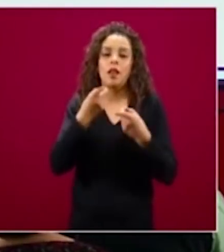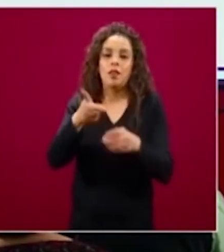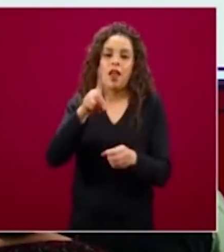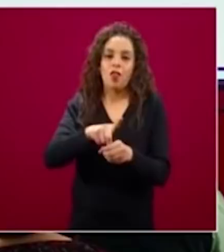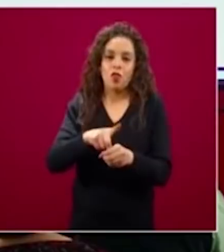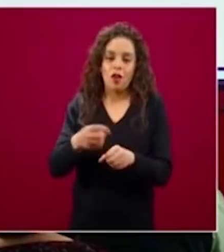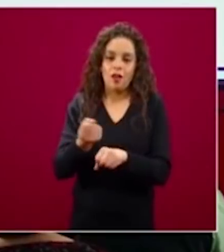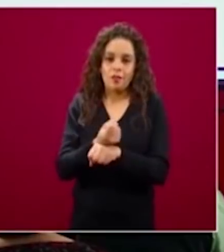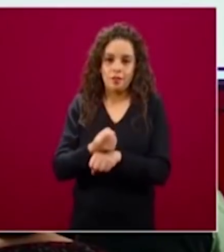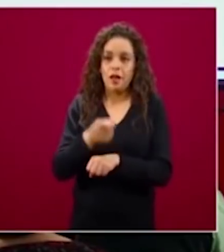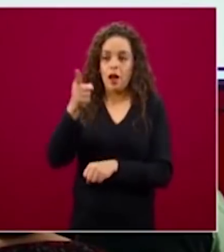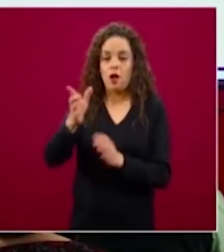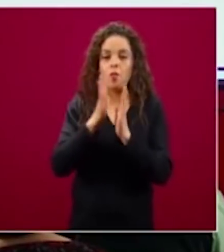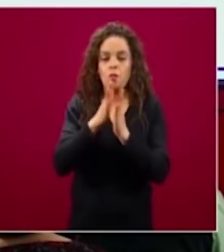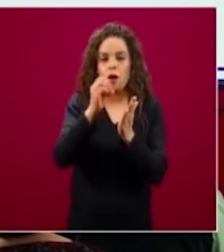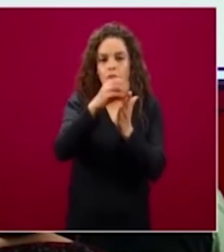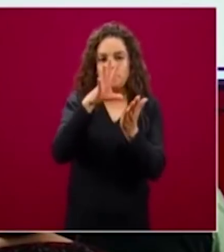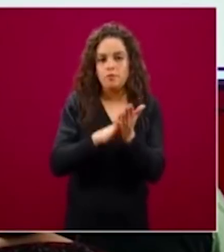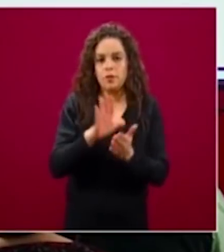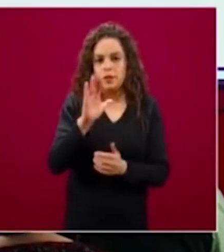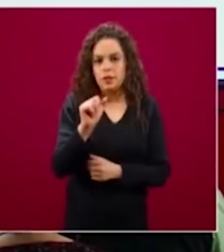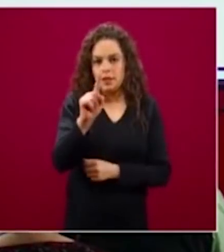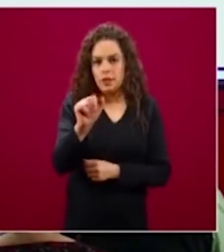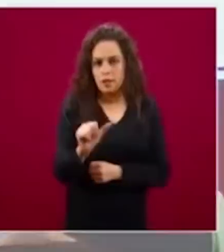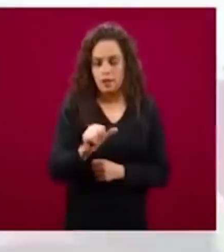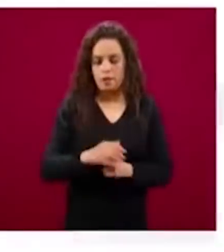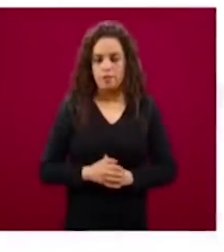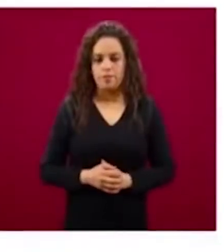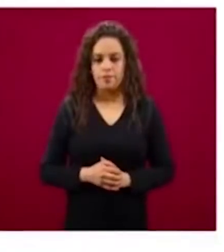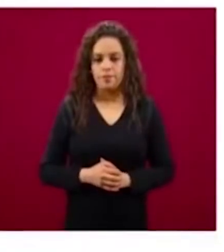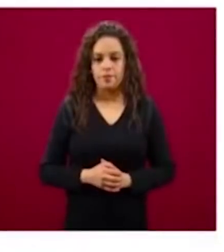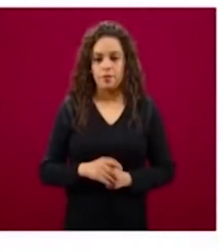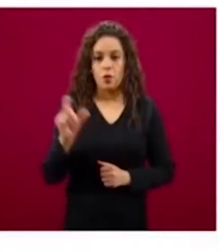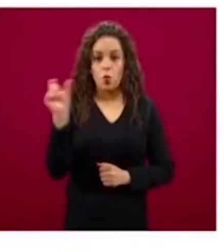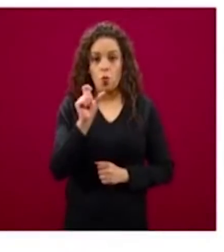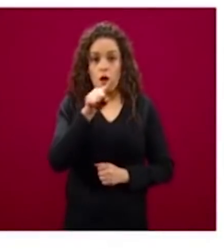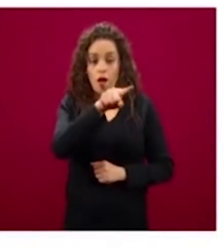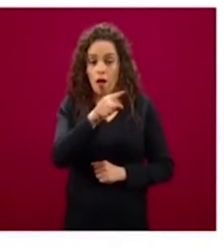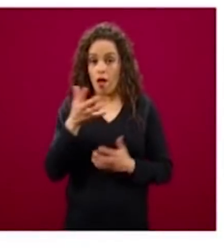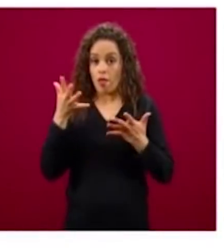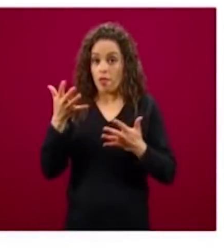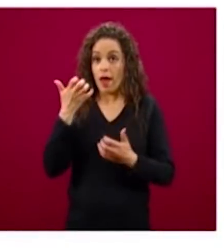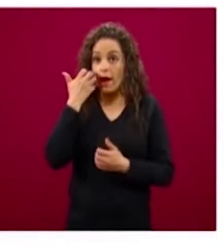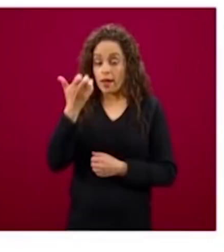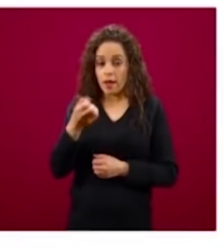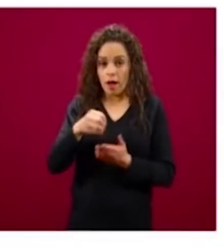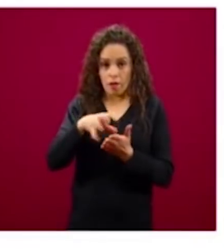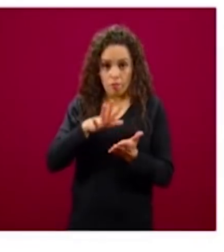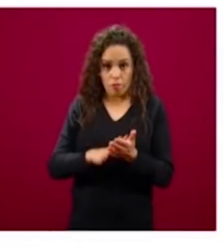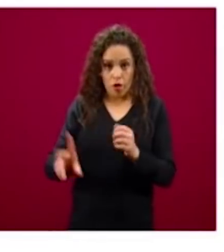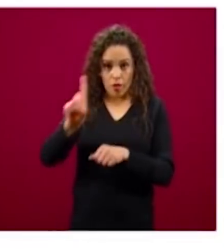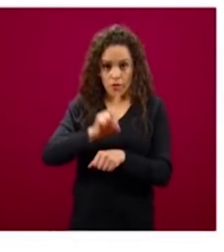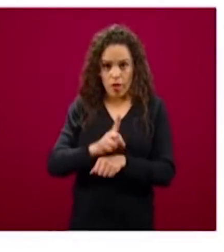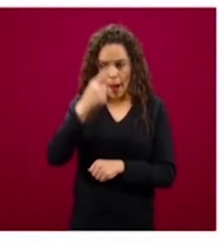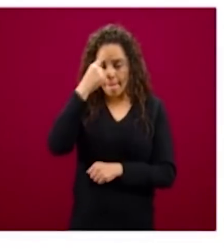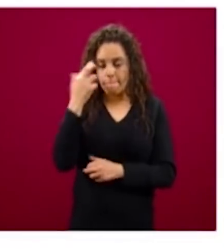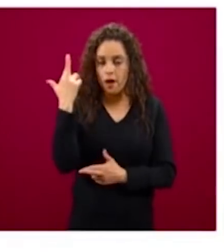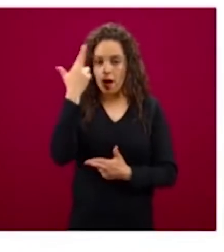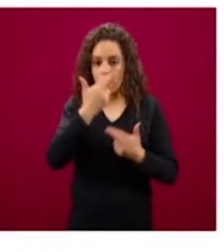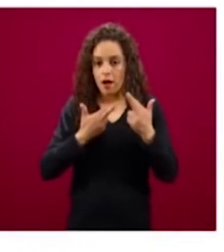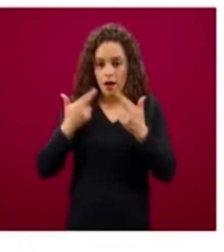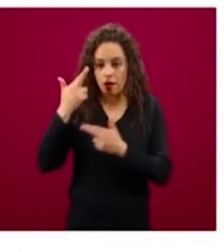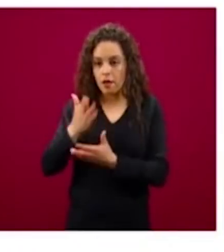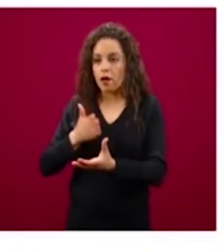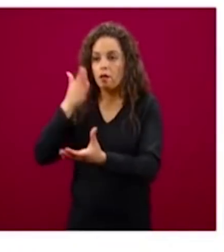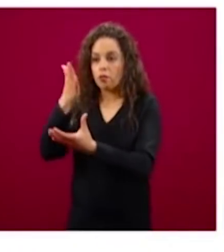agenda una cita en el momento en el que él desea tener esta cita para acudir a una valoración a un banco de